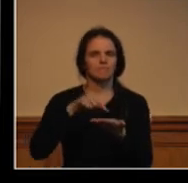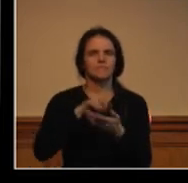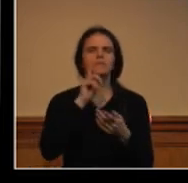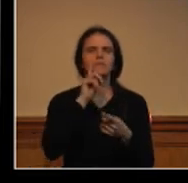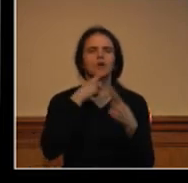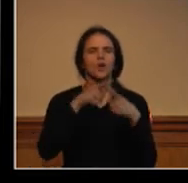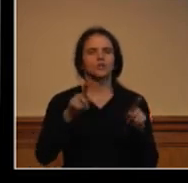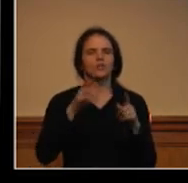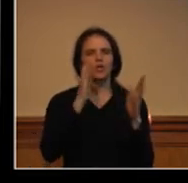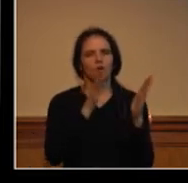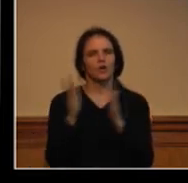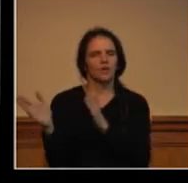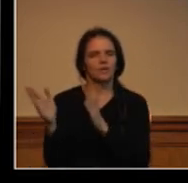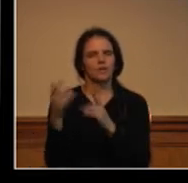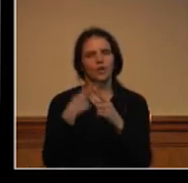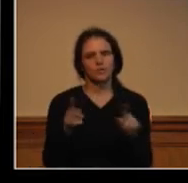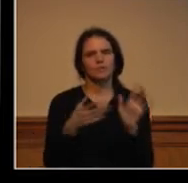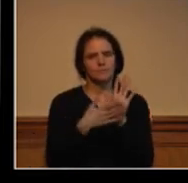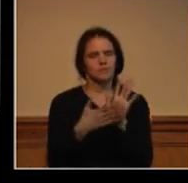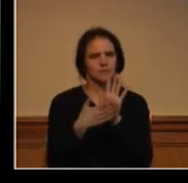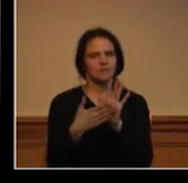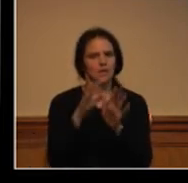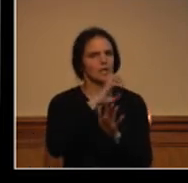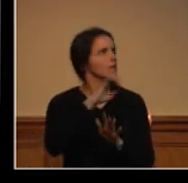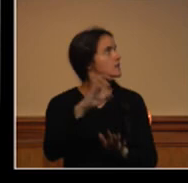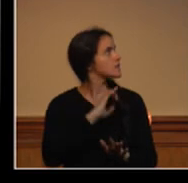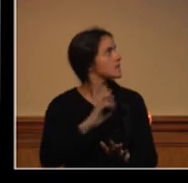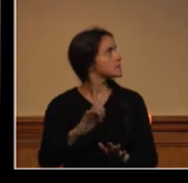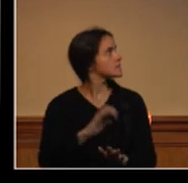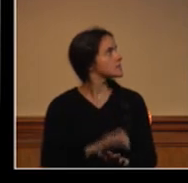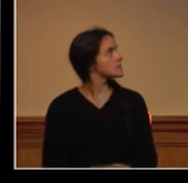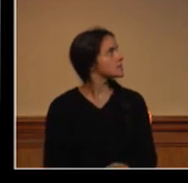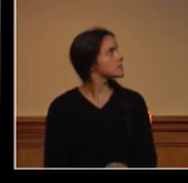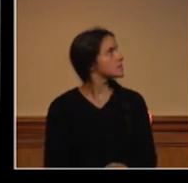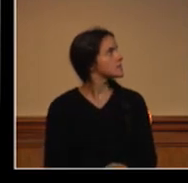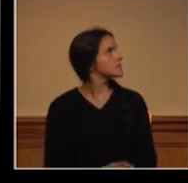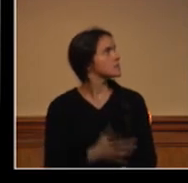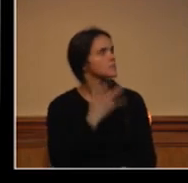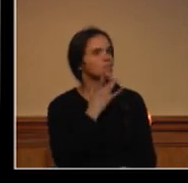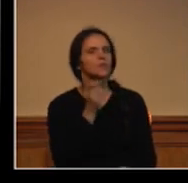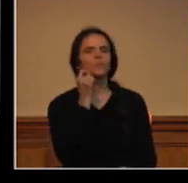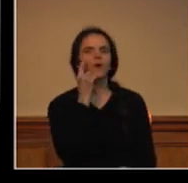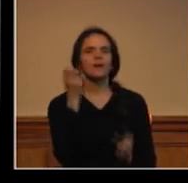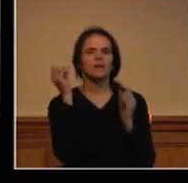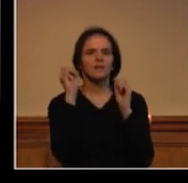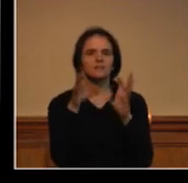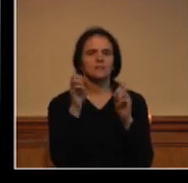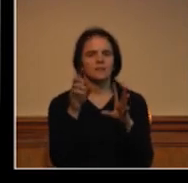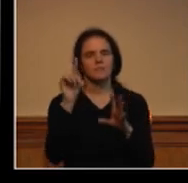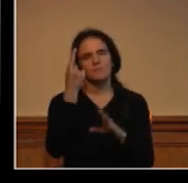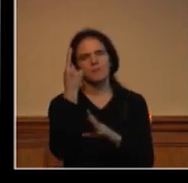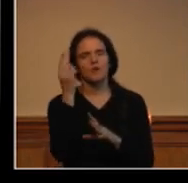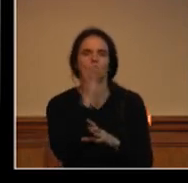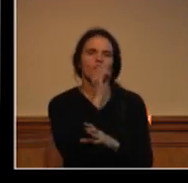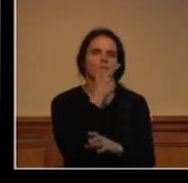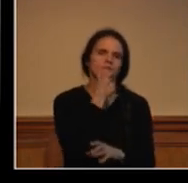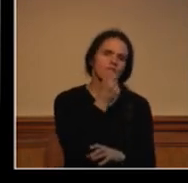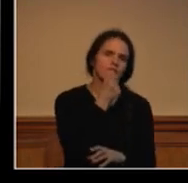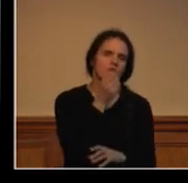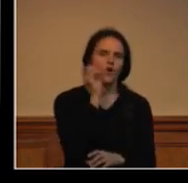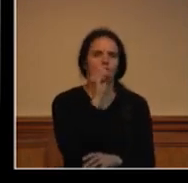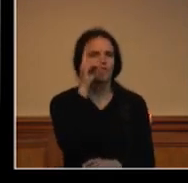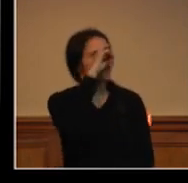otro orden, tiene otra presentación de las letras, y eso es por cuáles letras se enseñan primero, cuáles son las más fáciles, hasta las